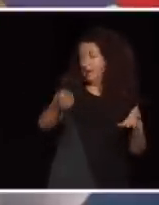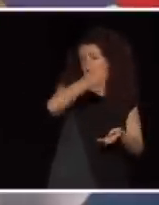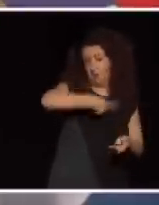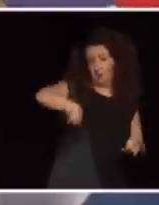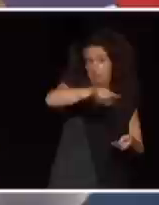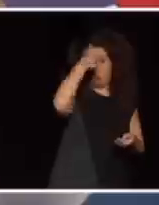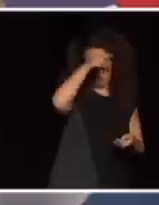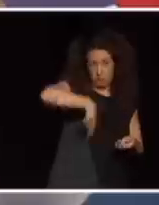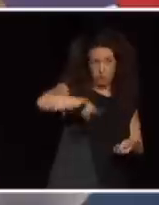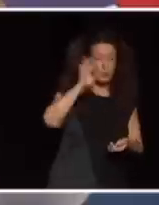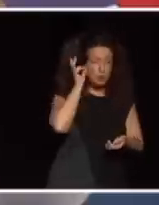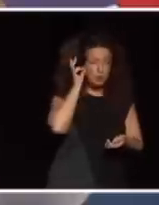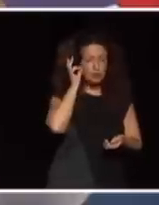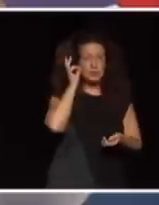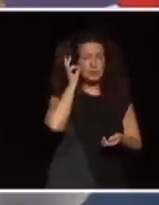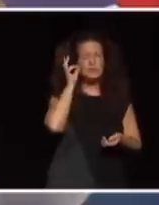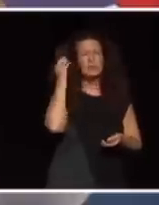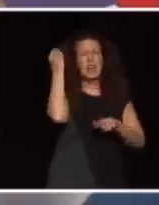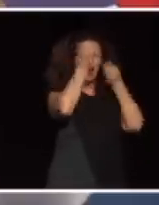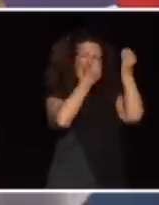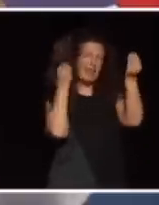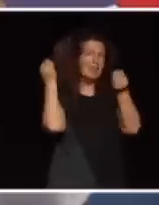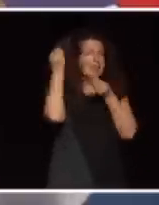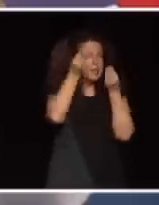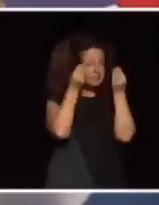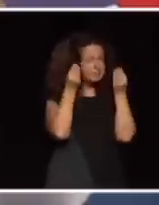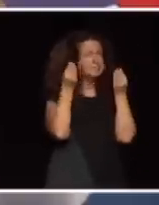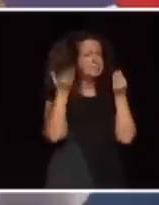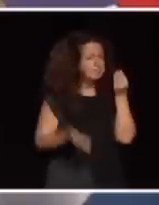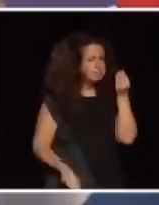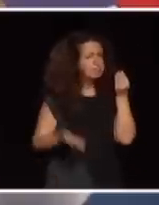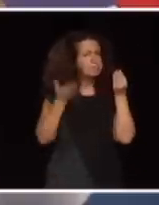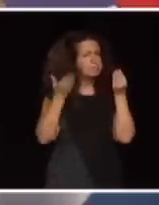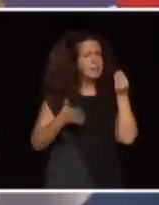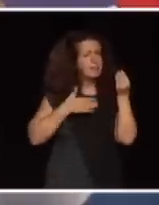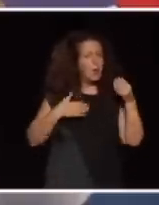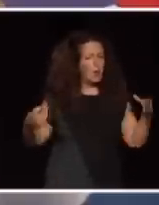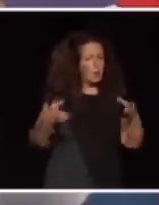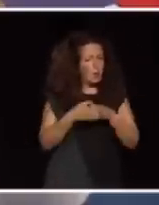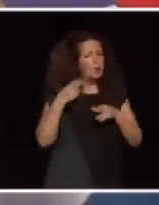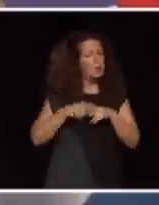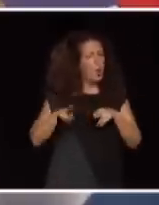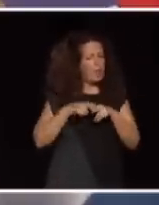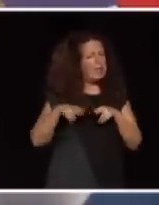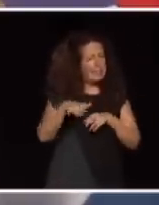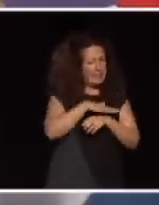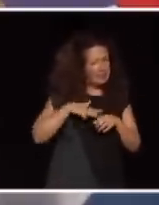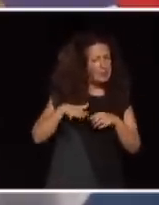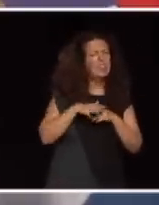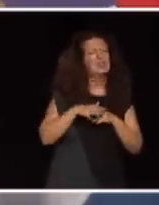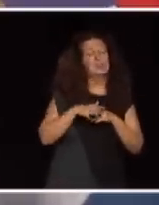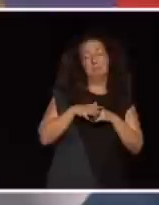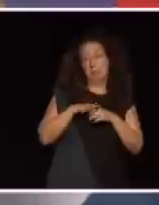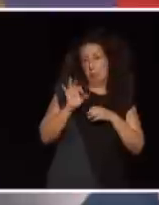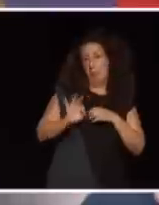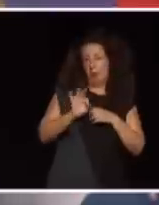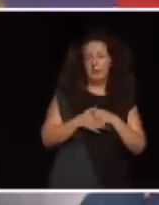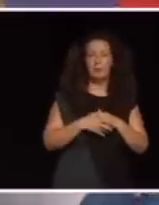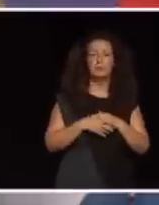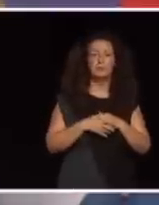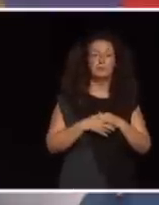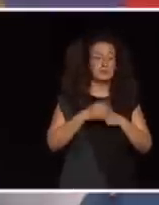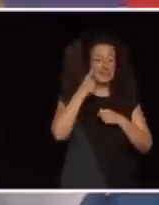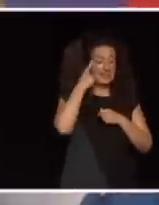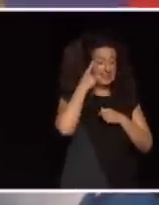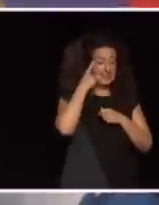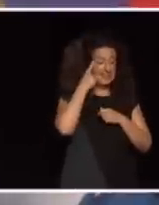todas vosotras una reflexión muy importante sobre nuestro espacio político y también sobre Podemos. Sabéis